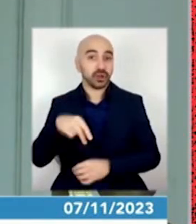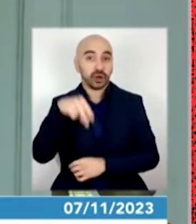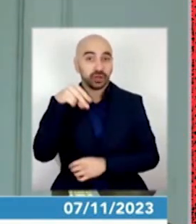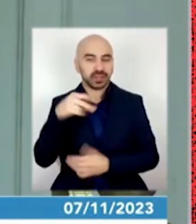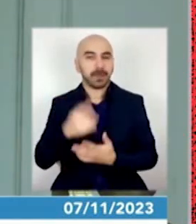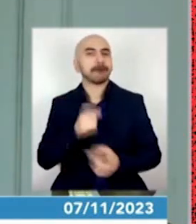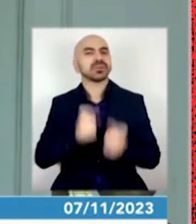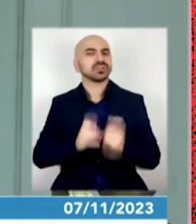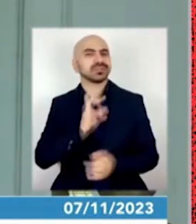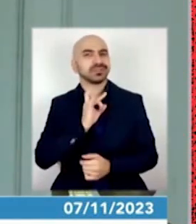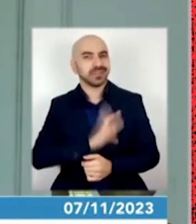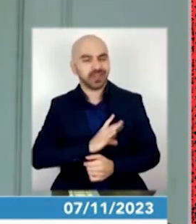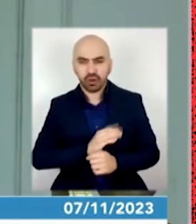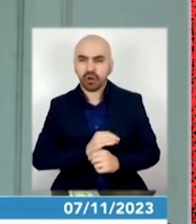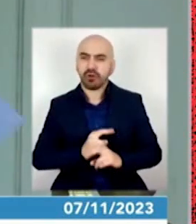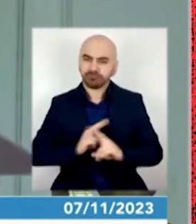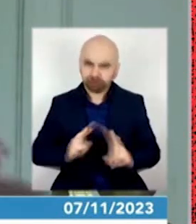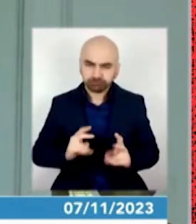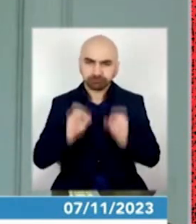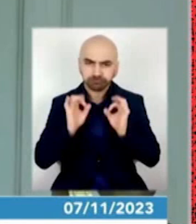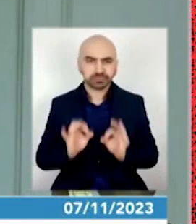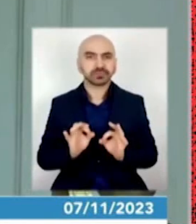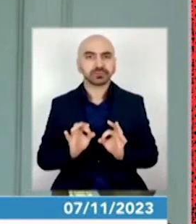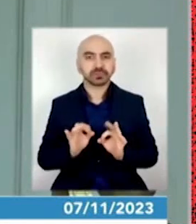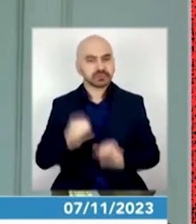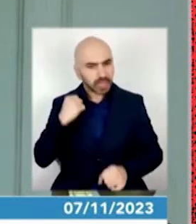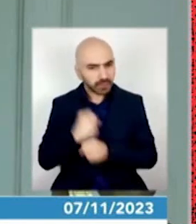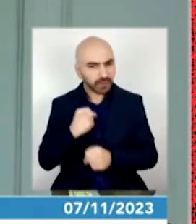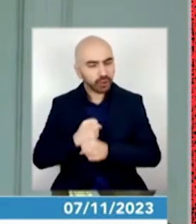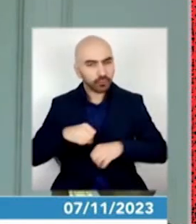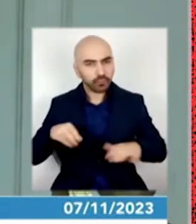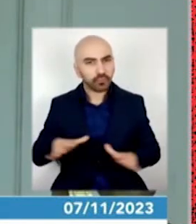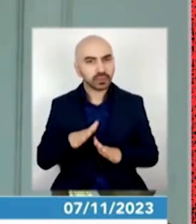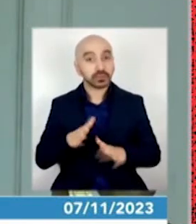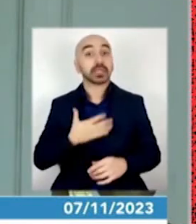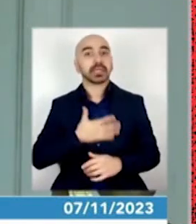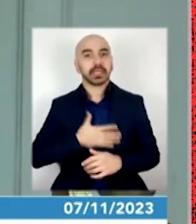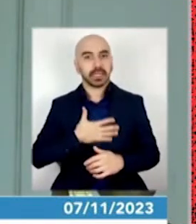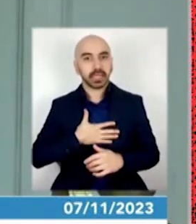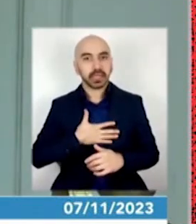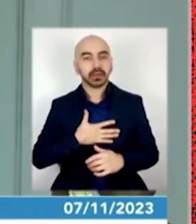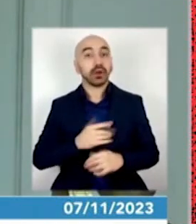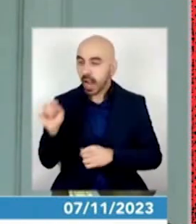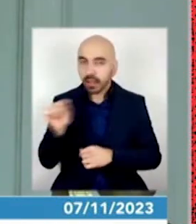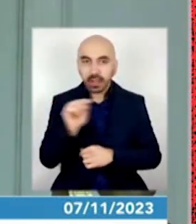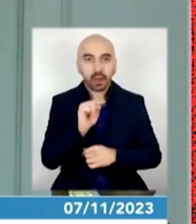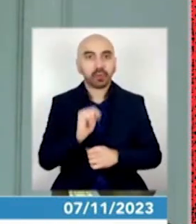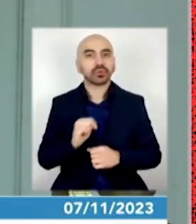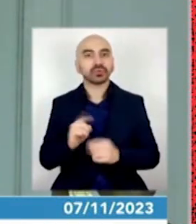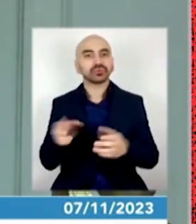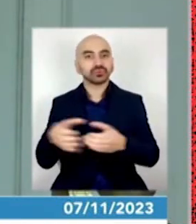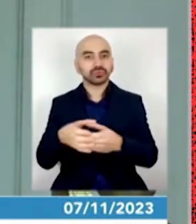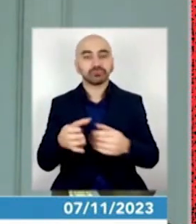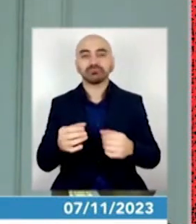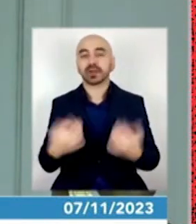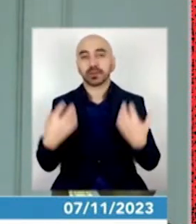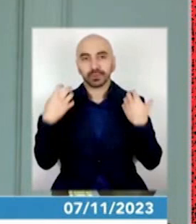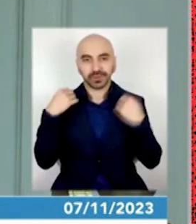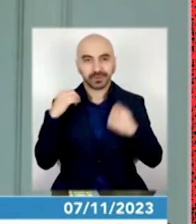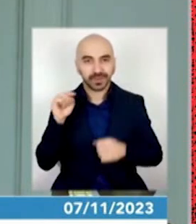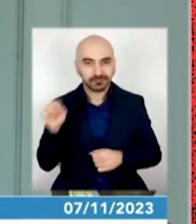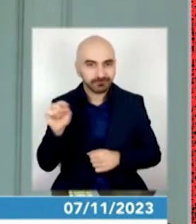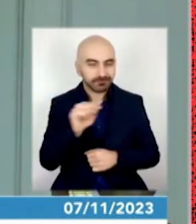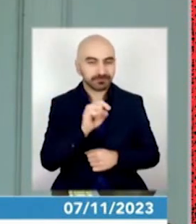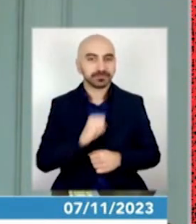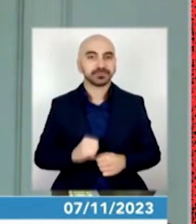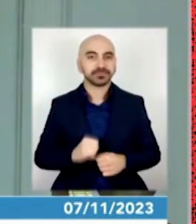querer a Chile, punto. Claro, y cómo nos toleramos, cómo nos podemos seguir entendiendo pese a nuestras diferencias. Yo creo que es el mayor desafío y tiene que ver